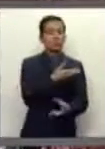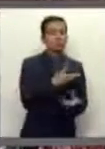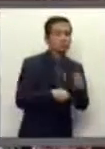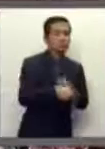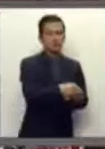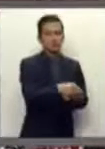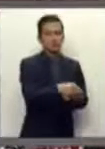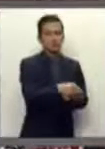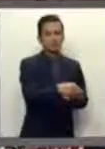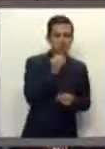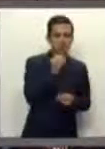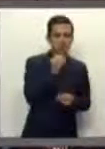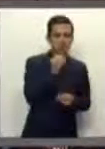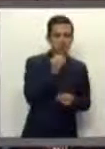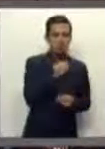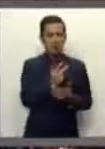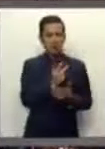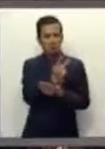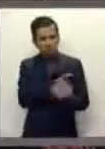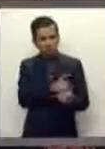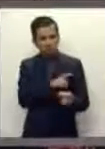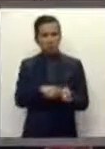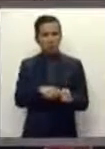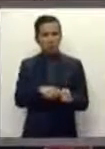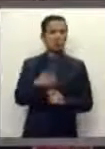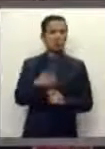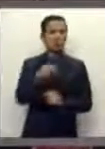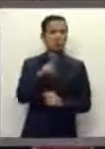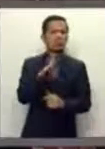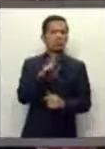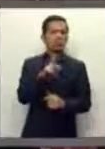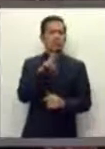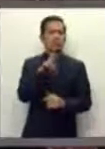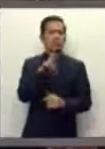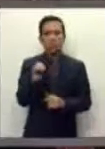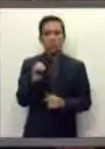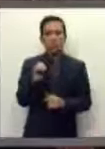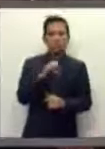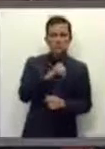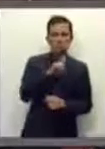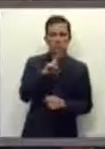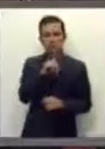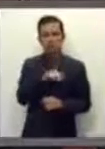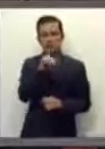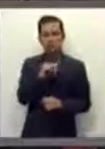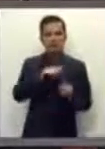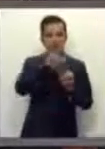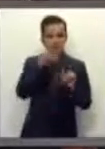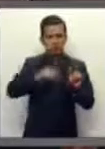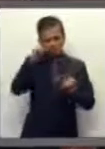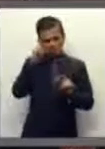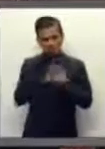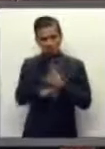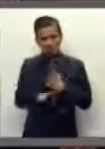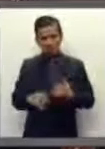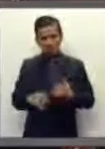un programa. Tal es el caso de Prospera y la Cruzada Nacional contra el Hambre, que en palabras de la Auditoría Superior de